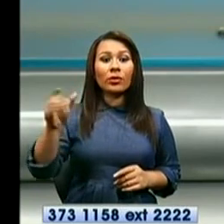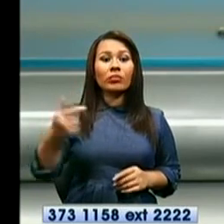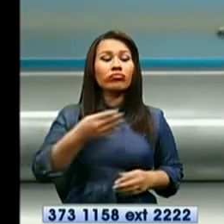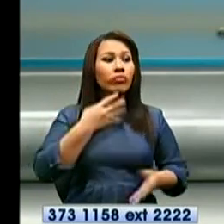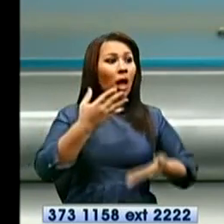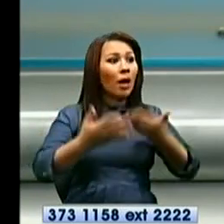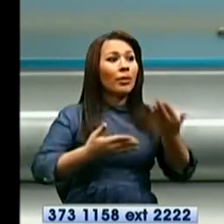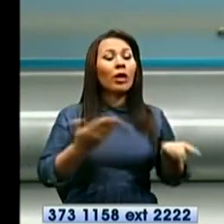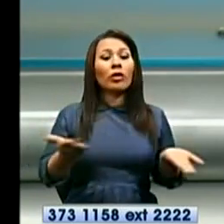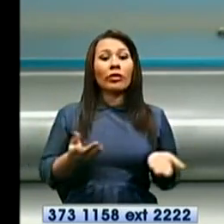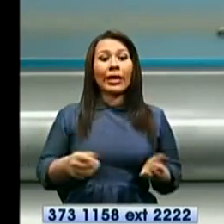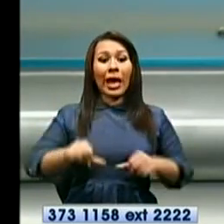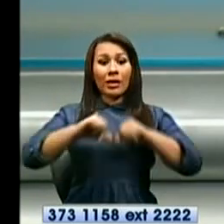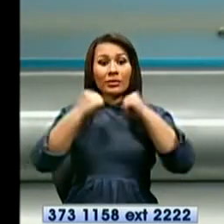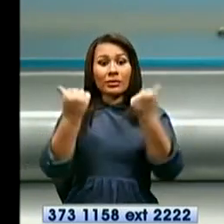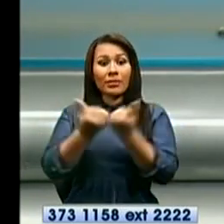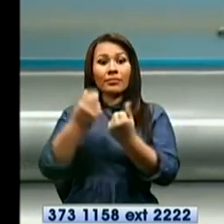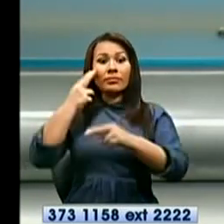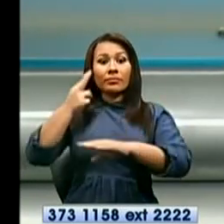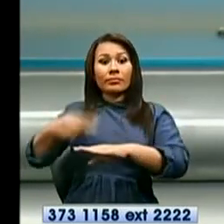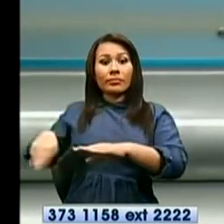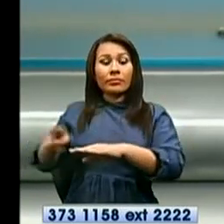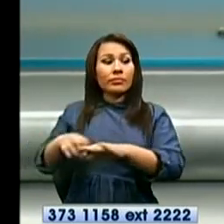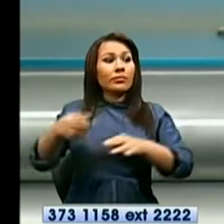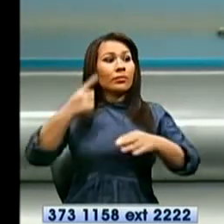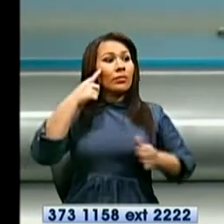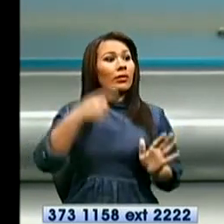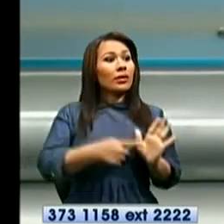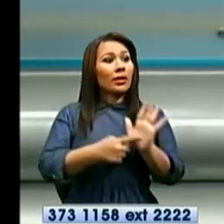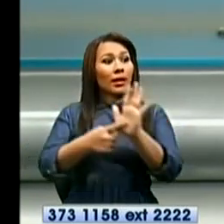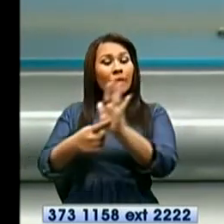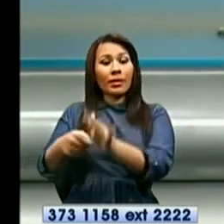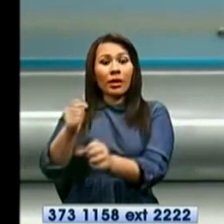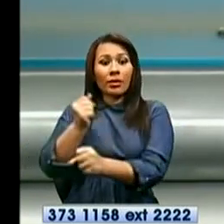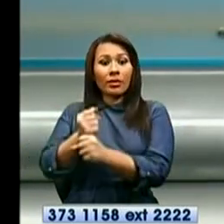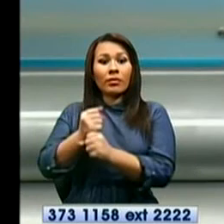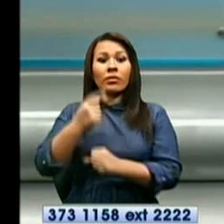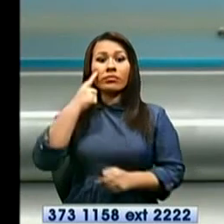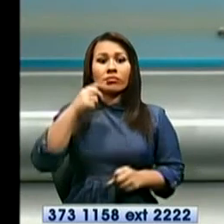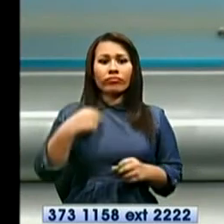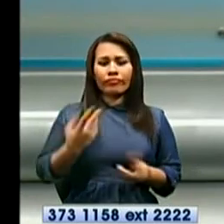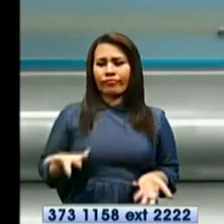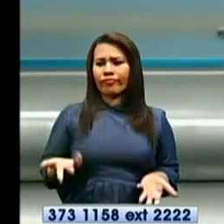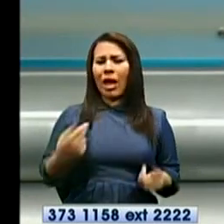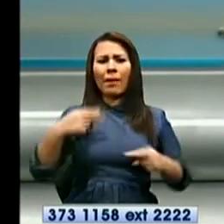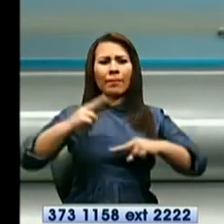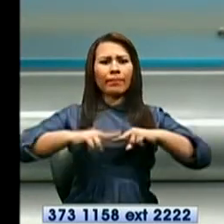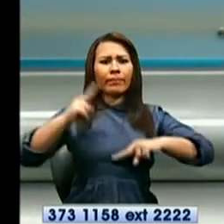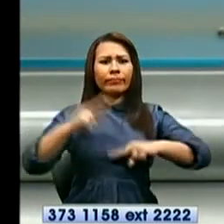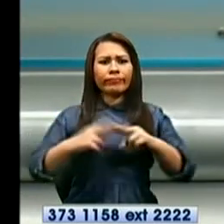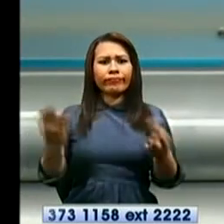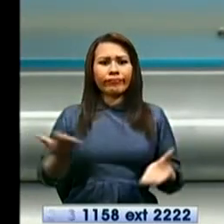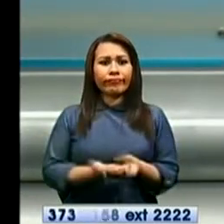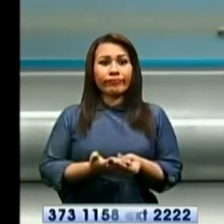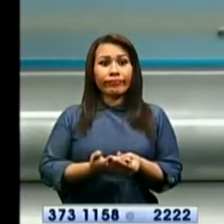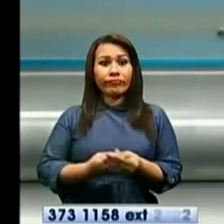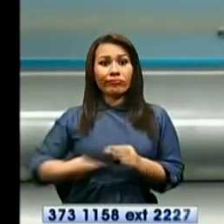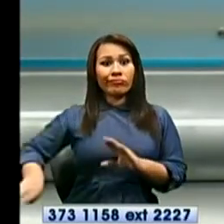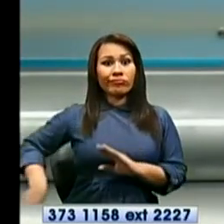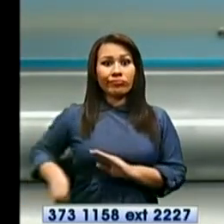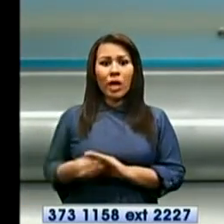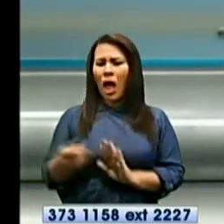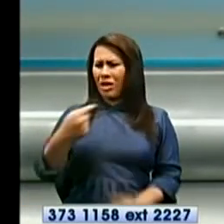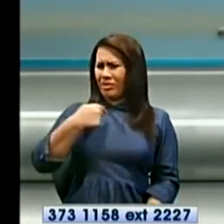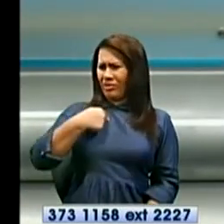de la Asamblea Nacional para entregar información sobre su supuesta vinculación en los Panama Papers y aseguró que no ha